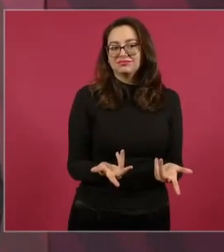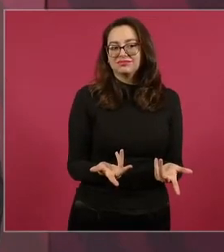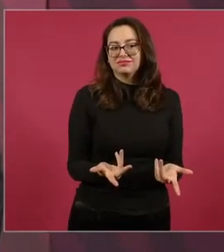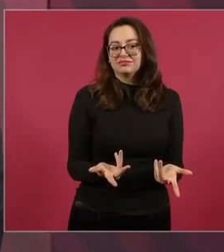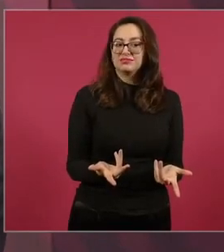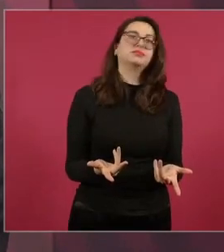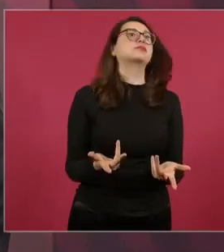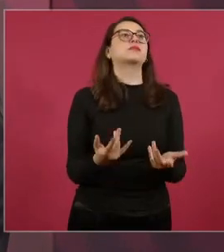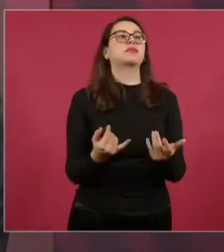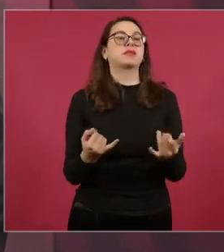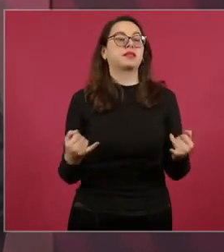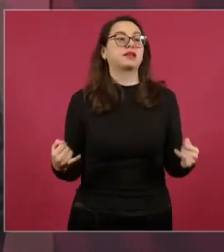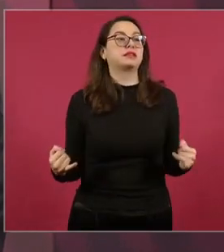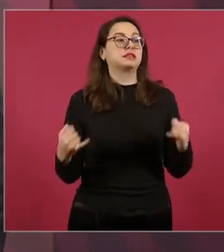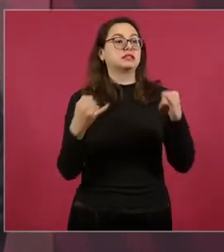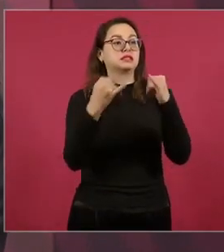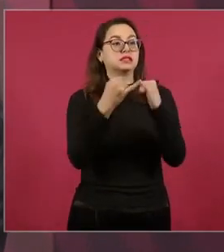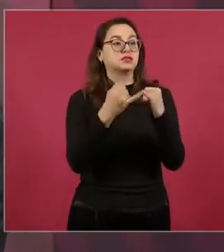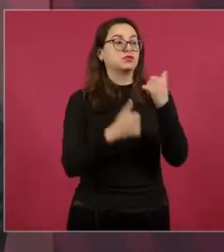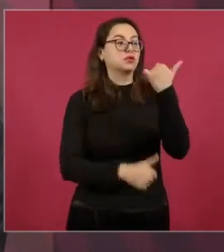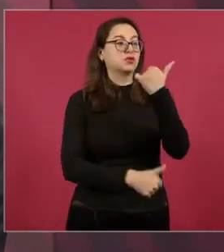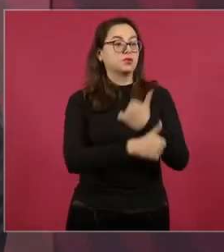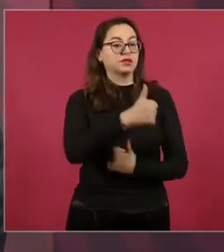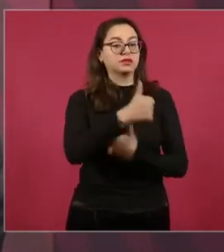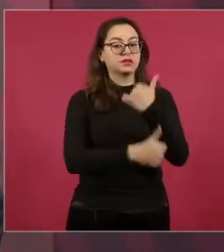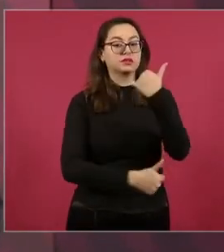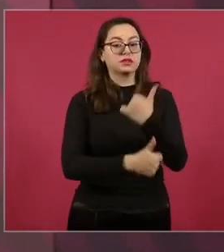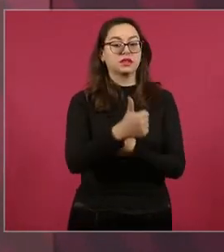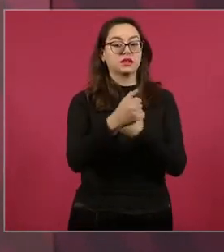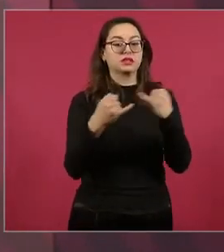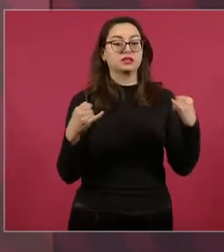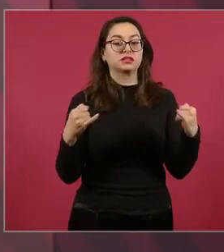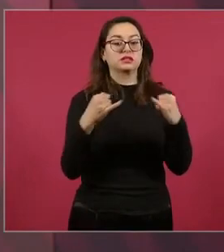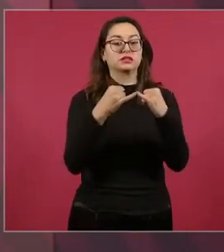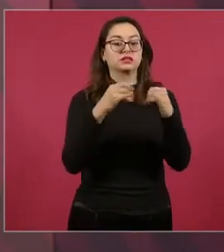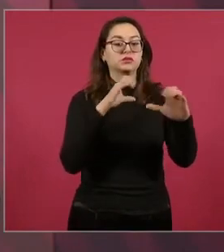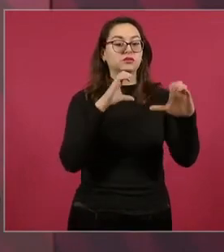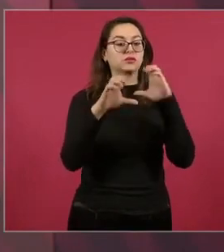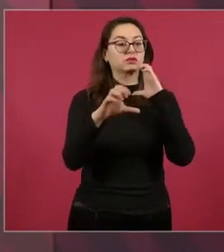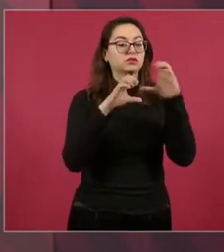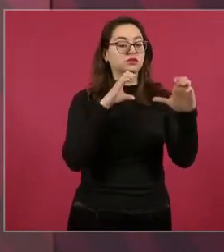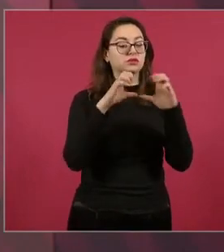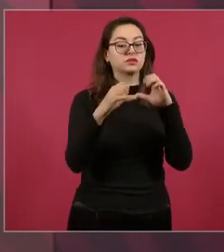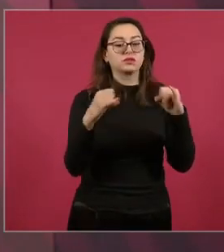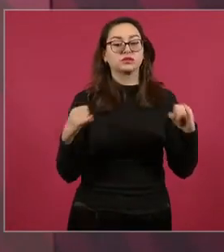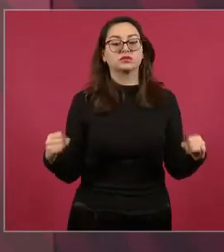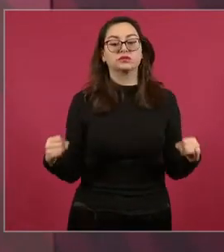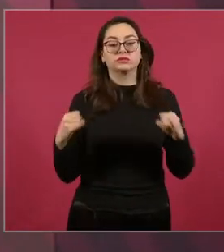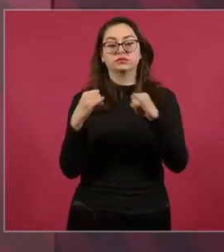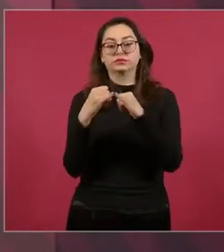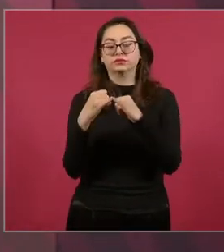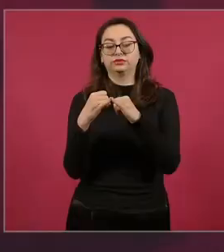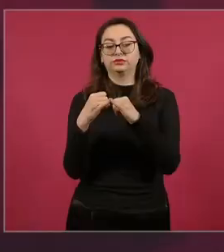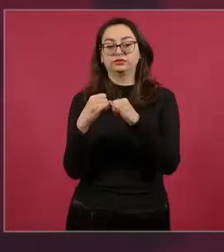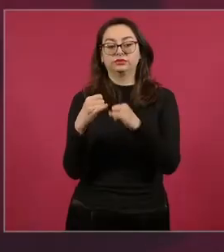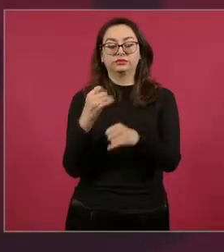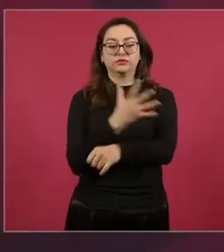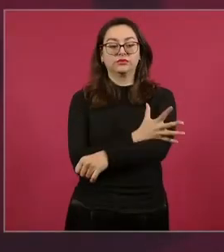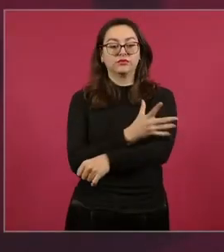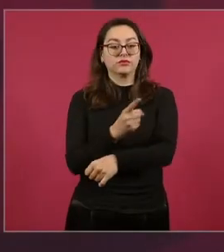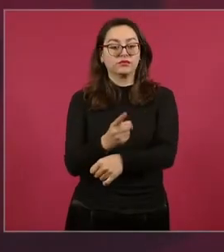El Instituto de la Competencia, el Instituto de Comunicaciones, ¿cómo se llama este otro? De